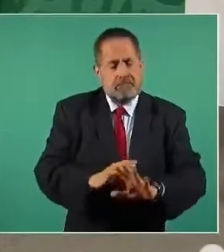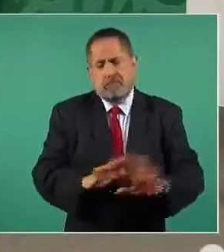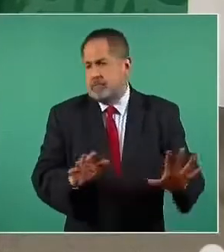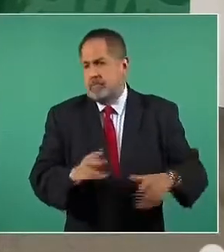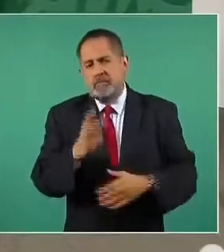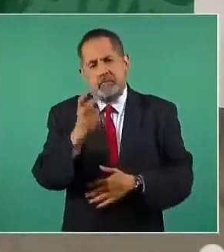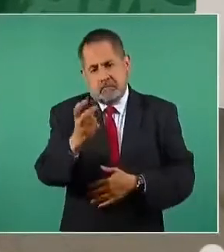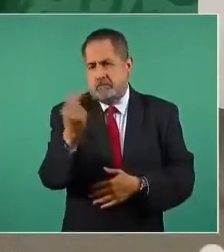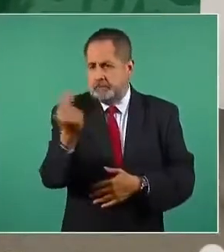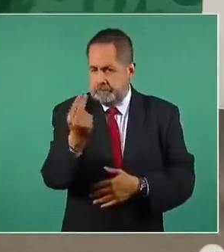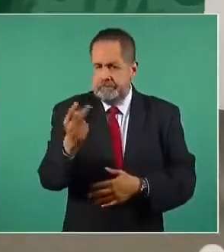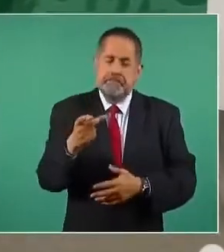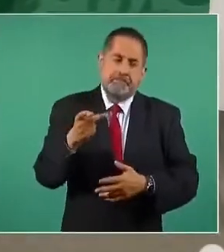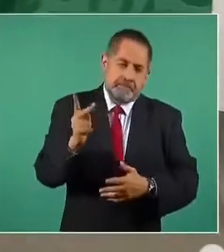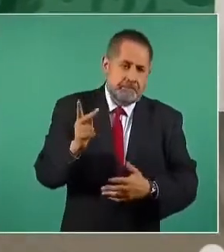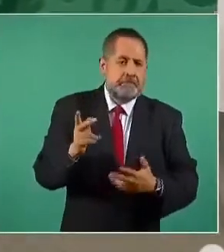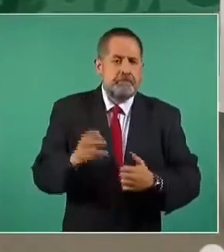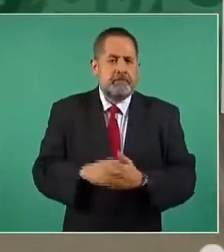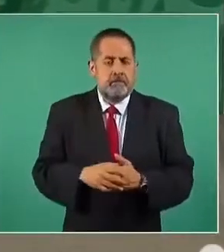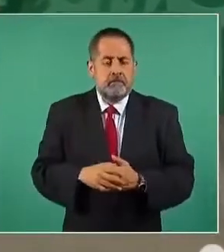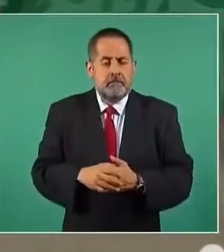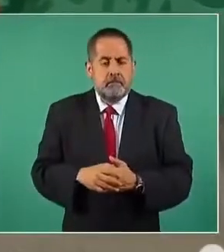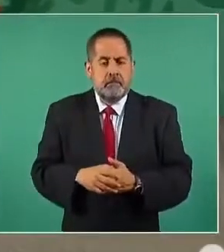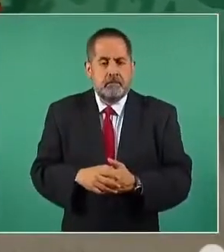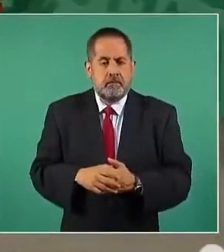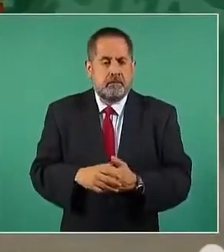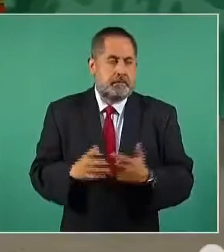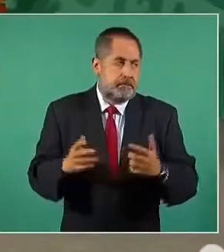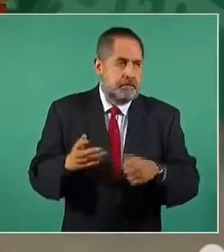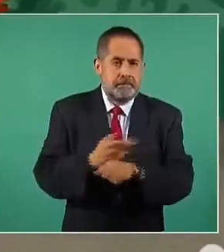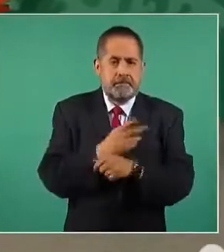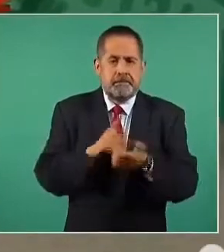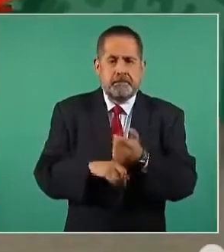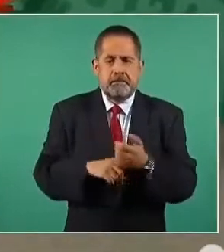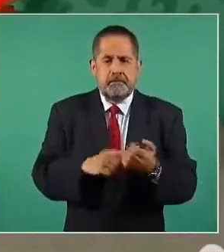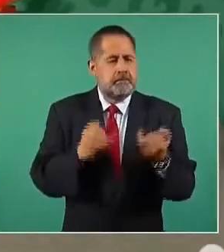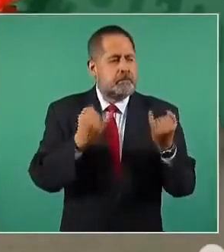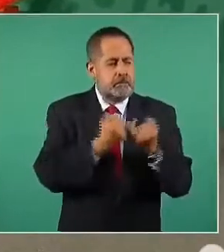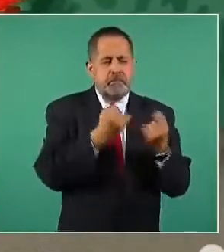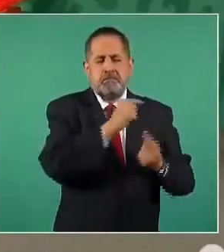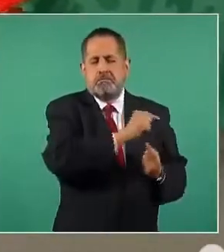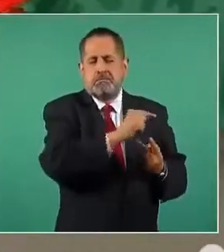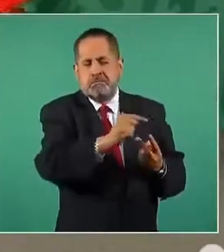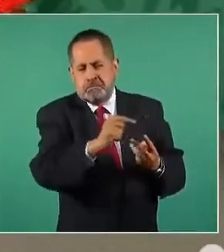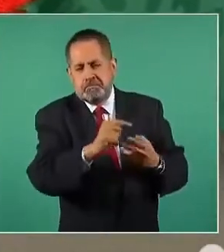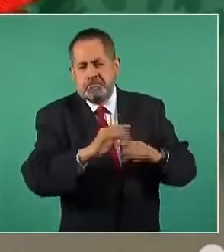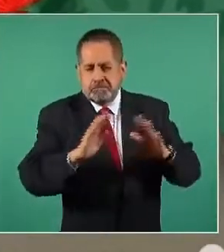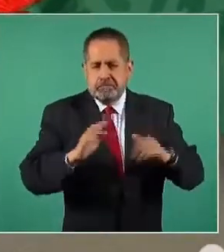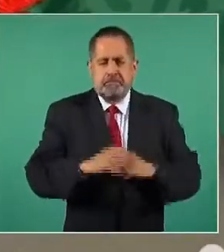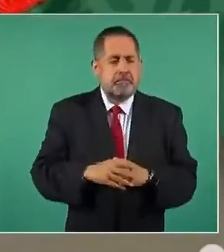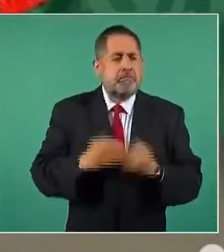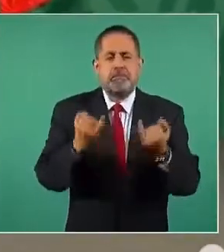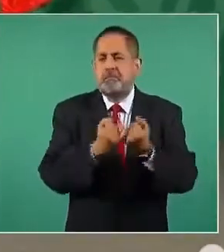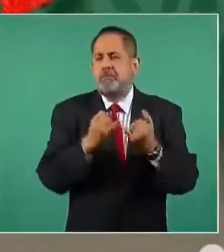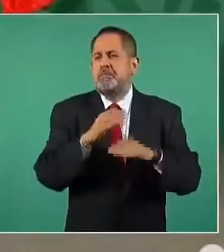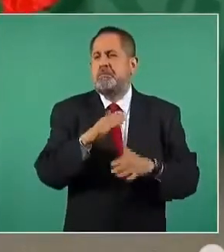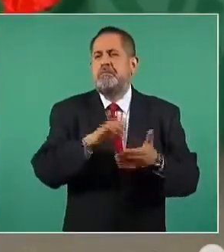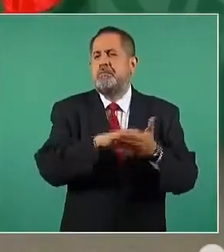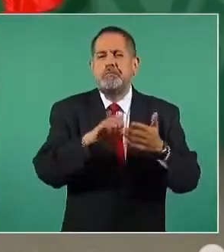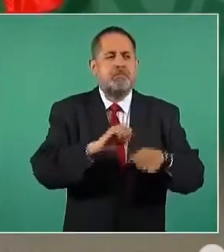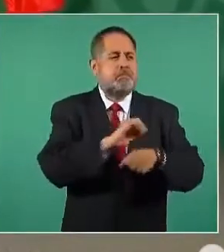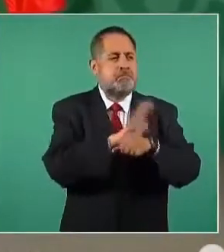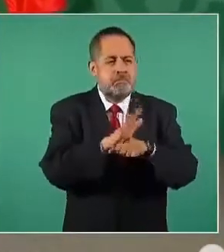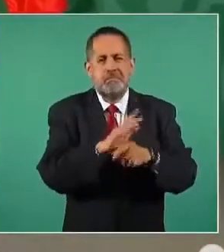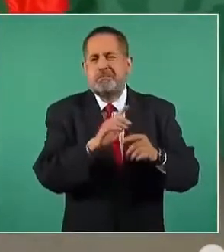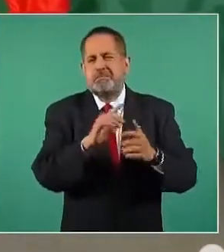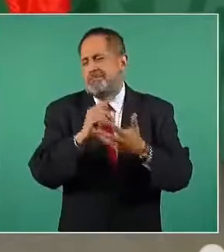Sin embargo, como pasa en otros casos, con la pandemia,